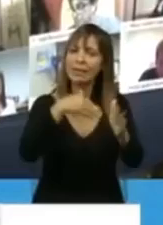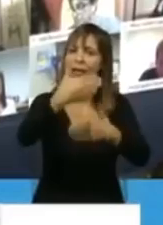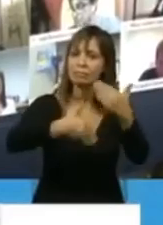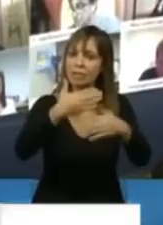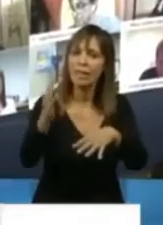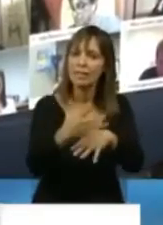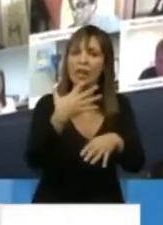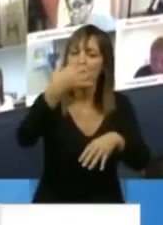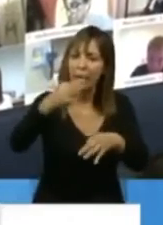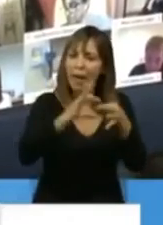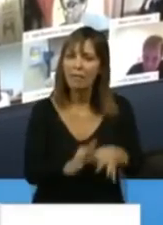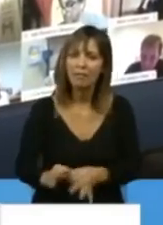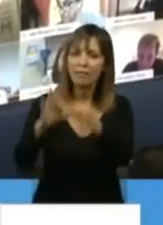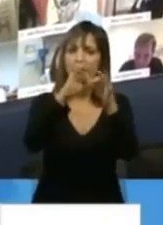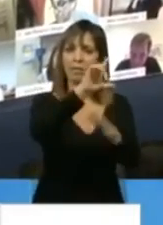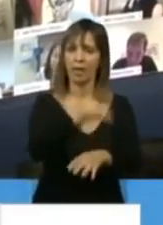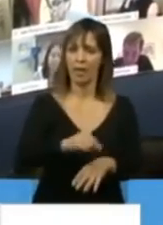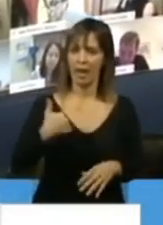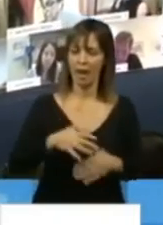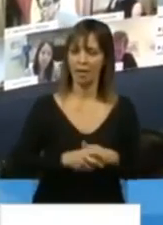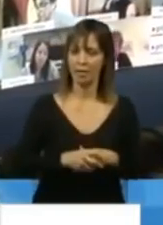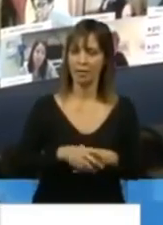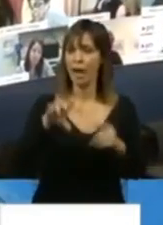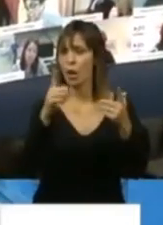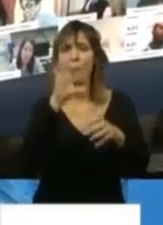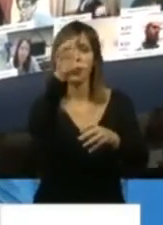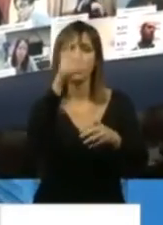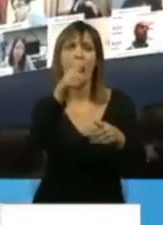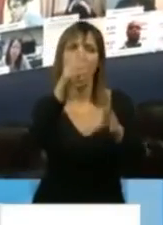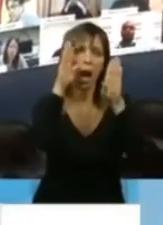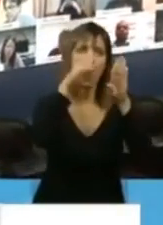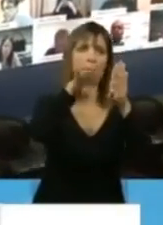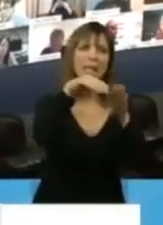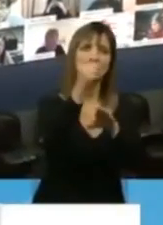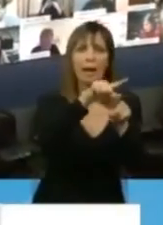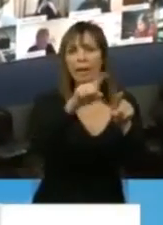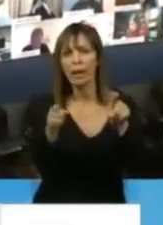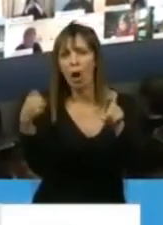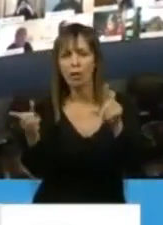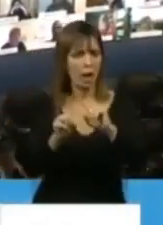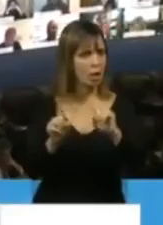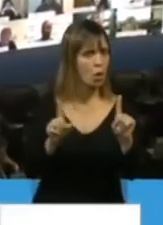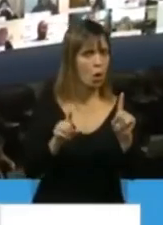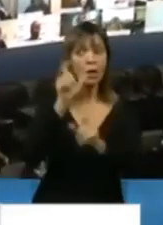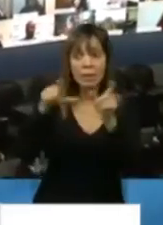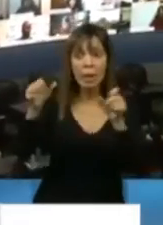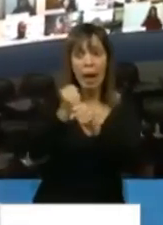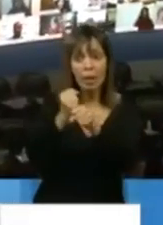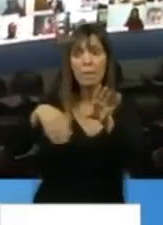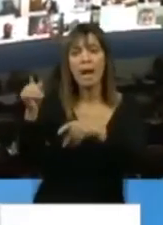federal entendiendo que no hay provincias más importantes que otras y mucho menos trabajadores más